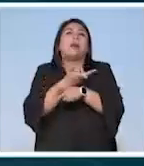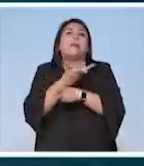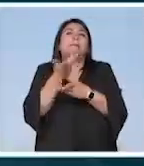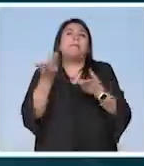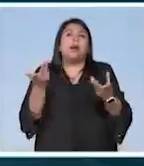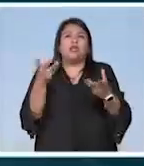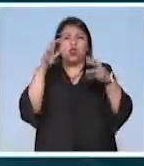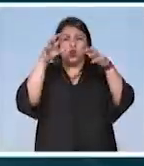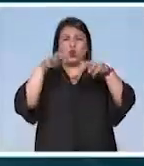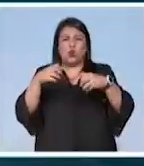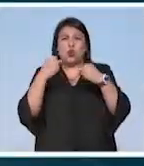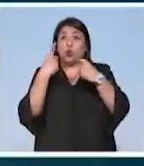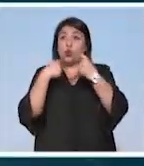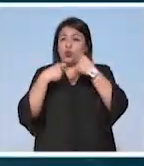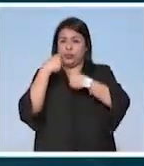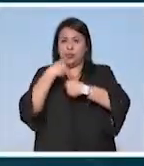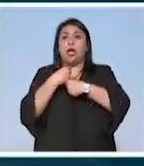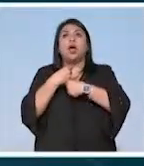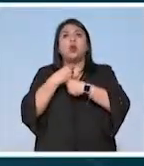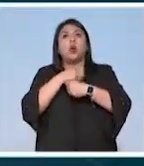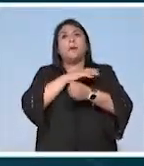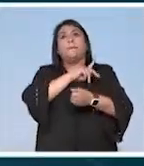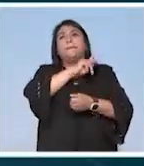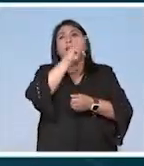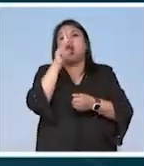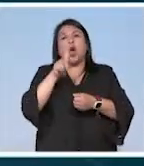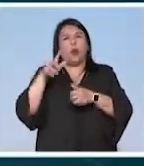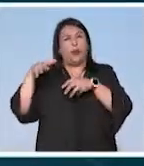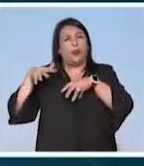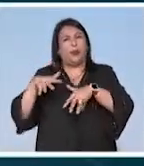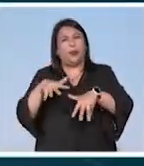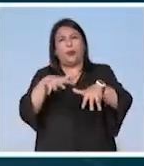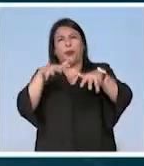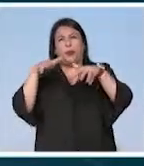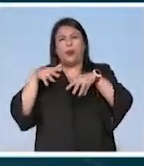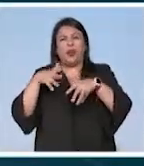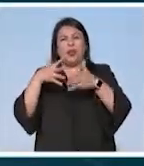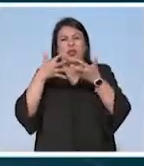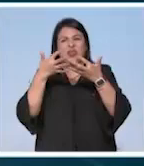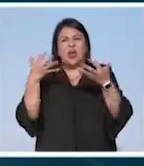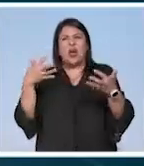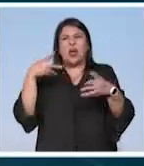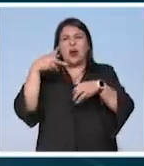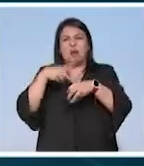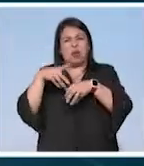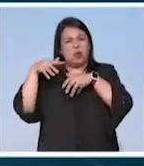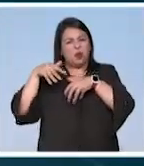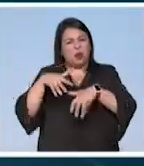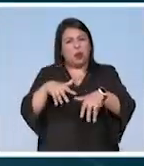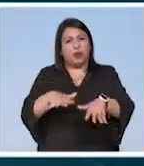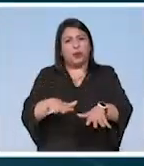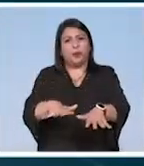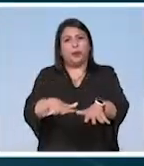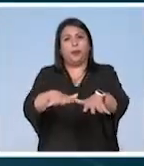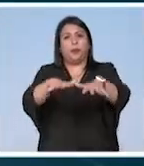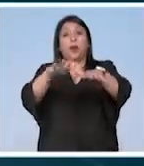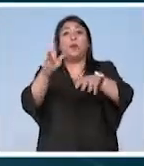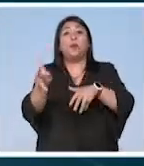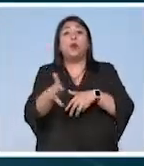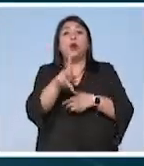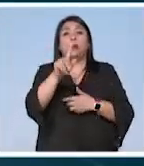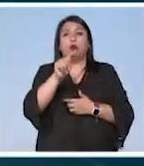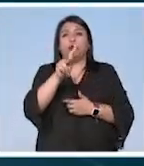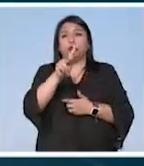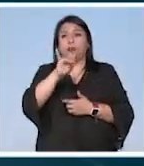las fuertes lluvias del año pasado arrastraron agua con tierra y piedras que, al bajar, inundaron el pueblo de